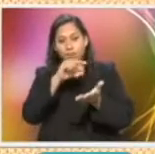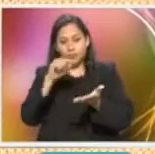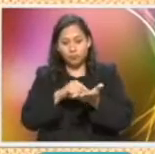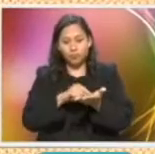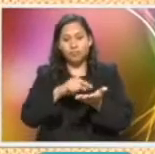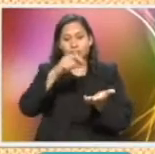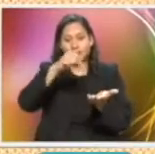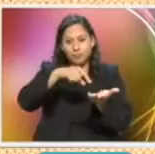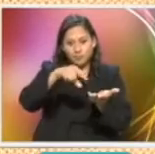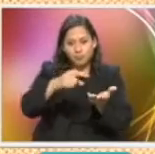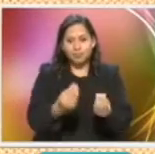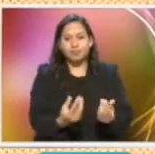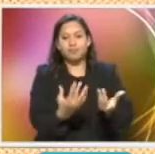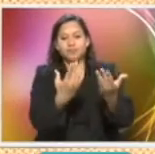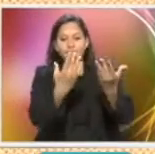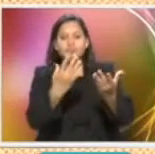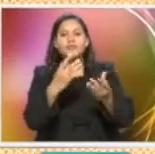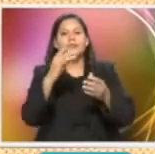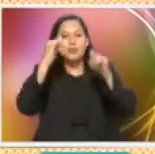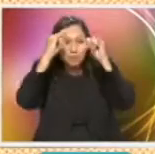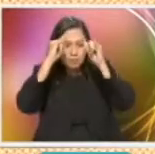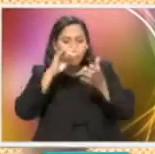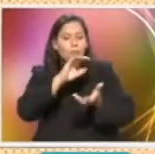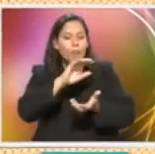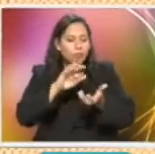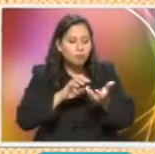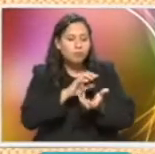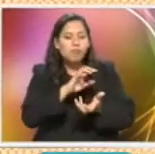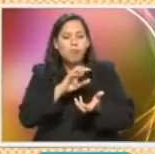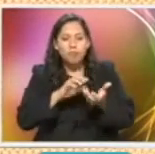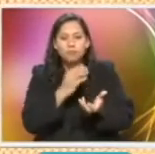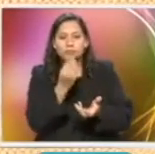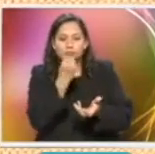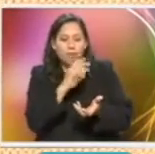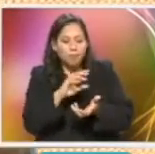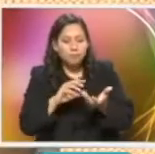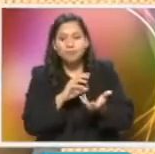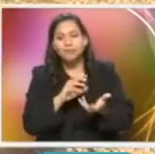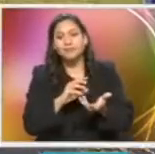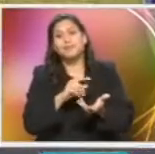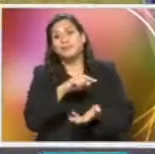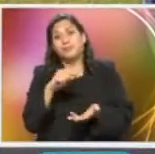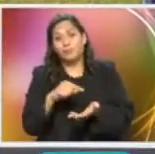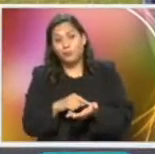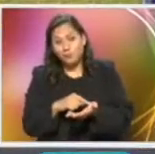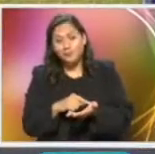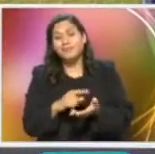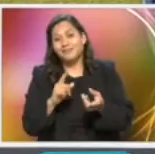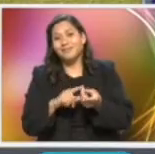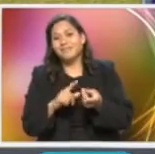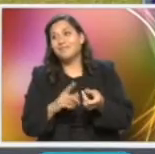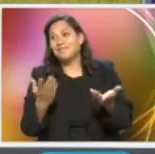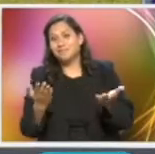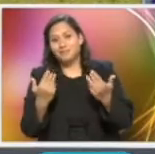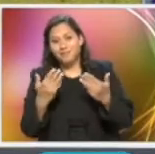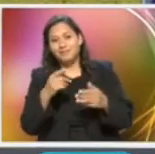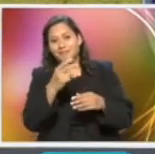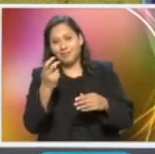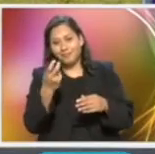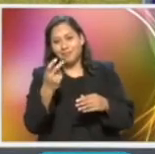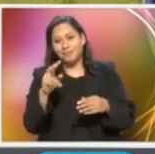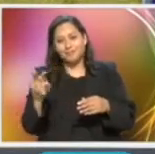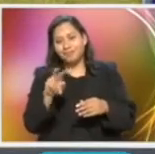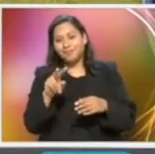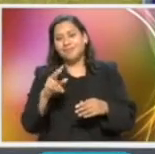forrajes, los granos, para que las vacas se los coman, y entonces necesitamos espacio, y por lo general ambas dinámicas tienen una